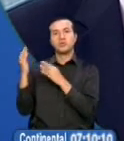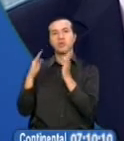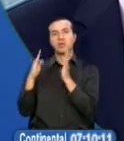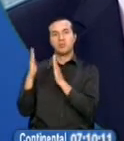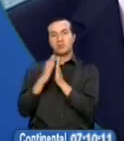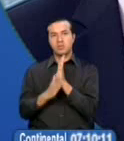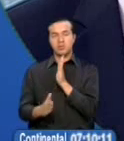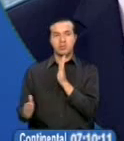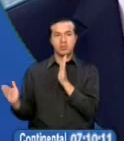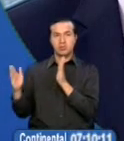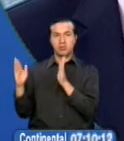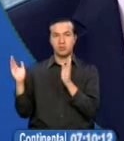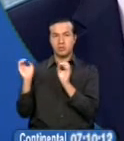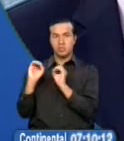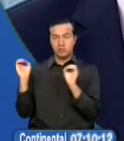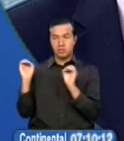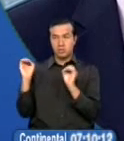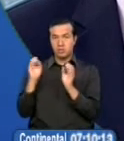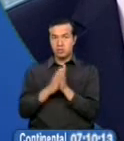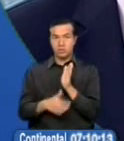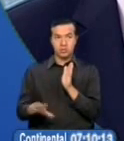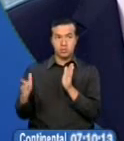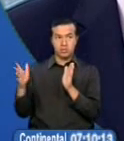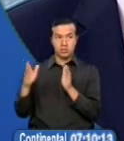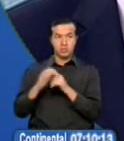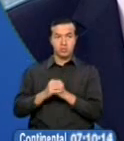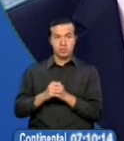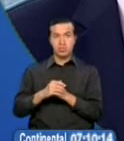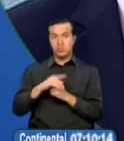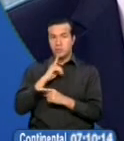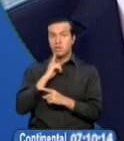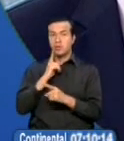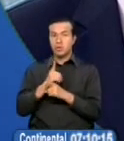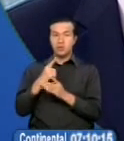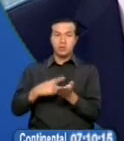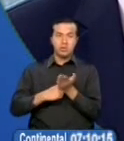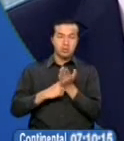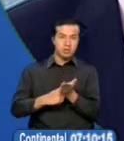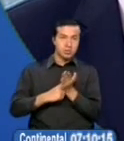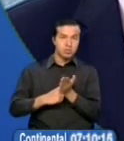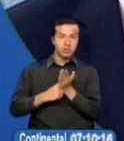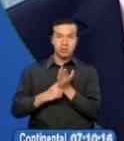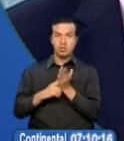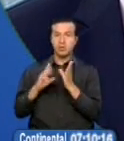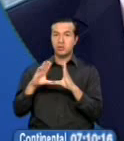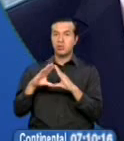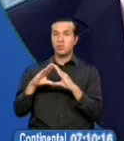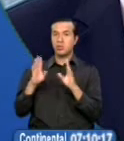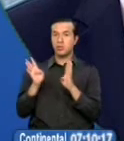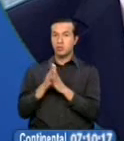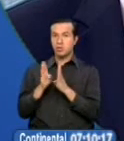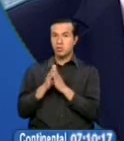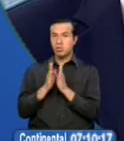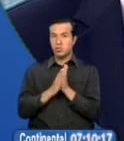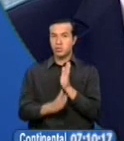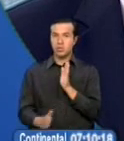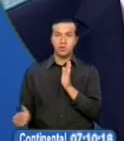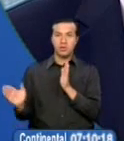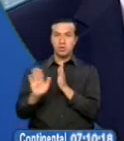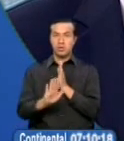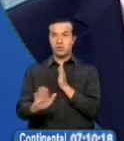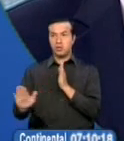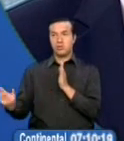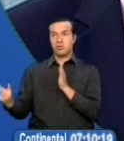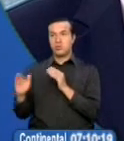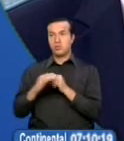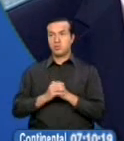así, vamos a tener un periodo largo de discusión en el Congreso que puede durar cerca de un año